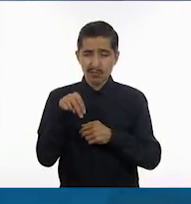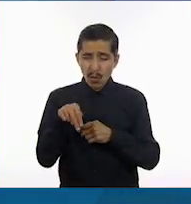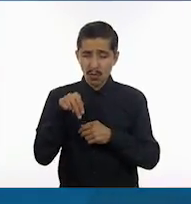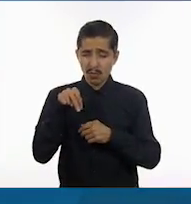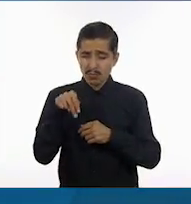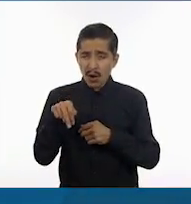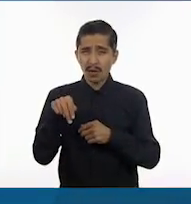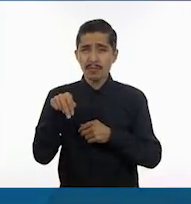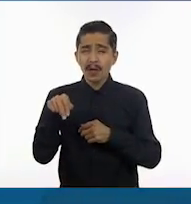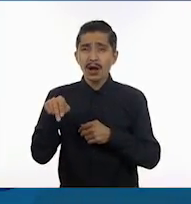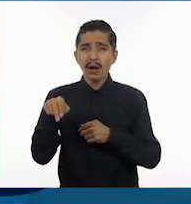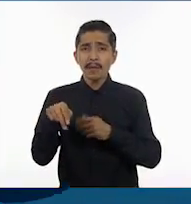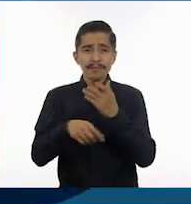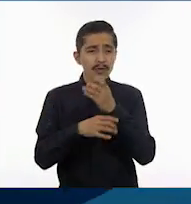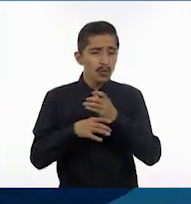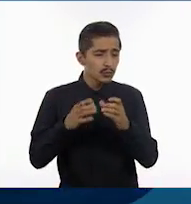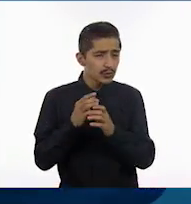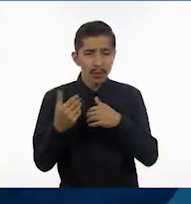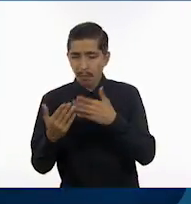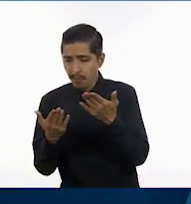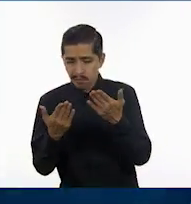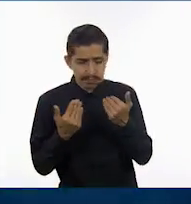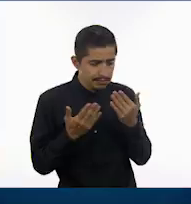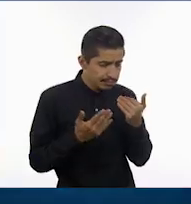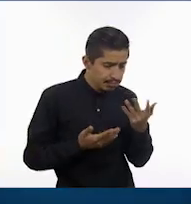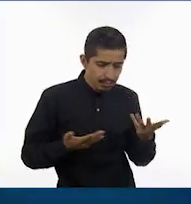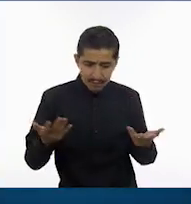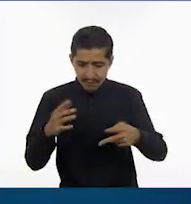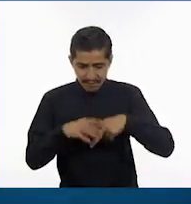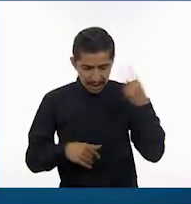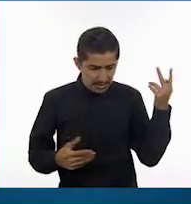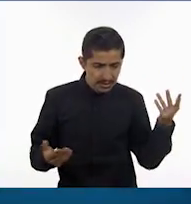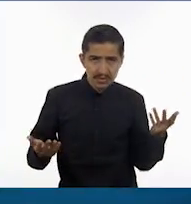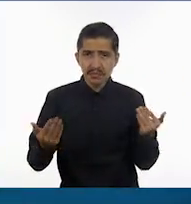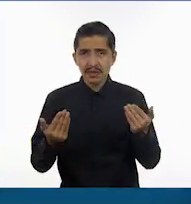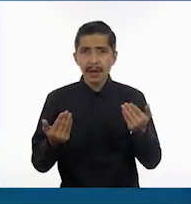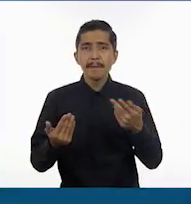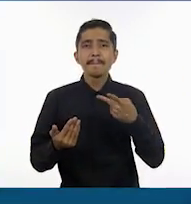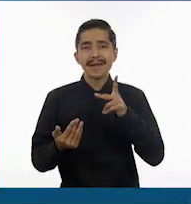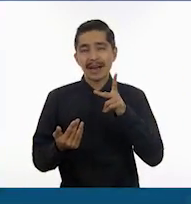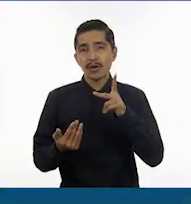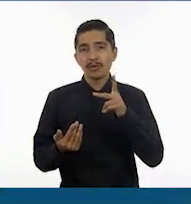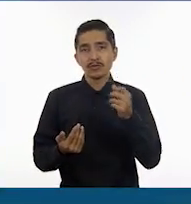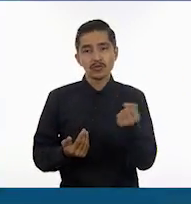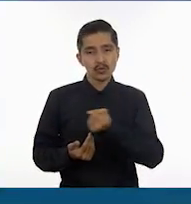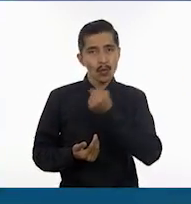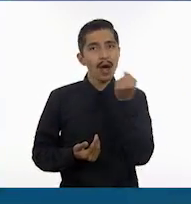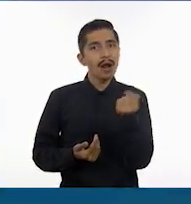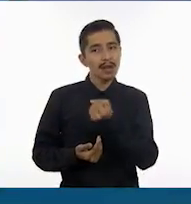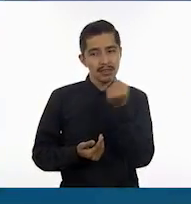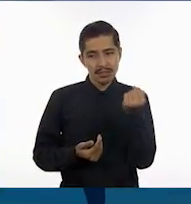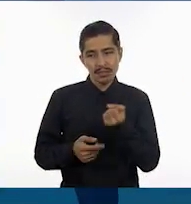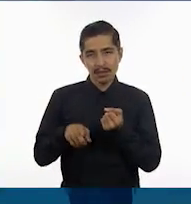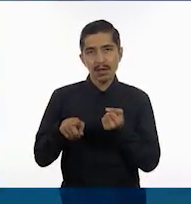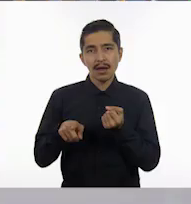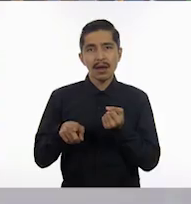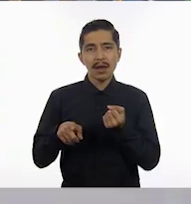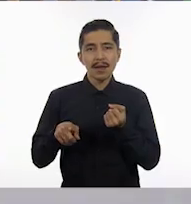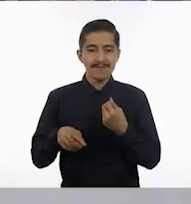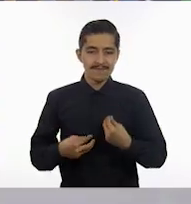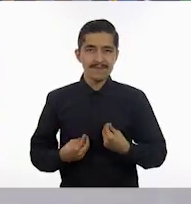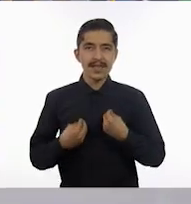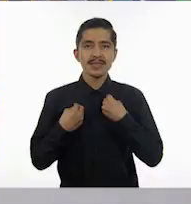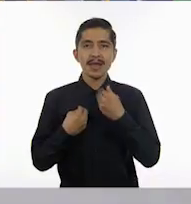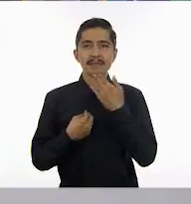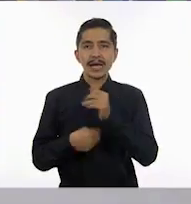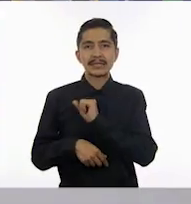sin sus pertenencias. Por fortuna, ellos estaban salvos y sanos. Muy bien. ¿Les